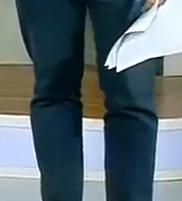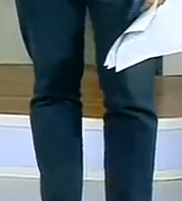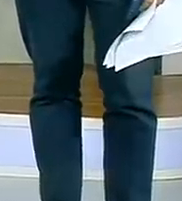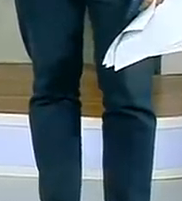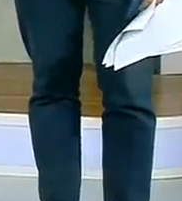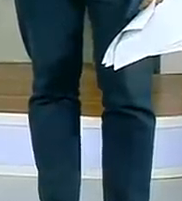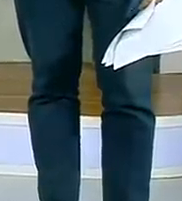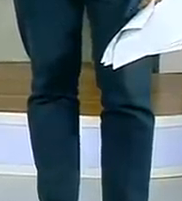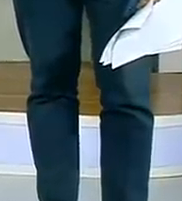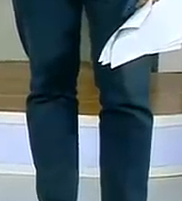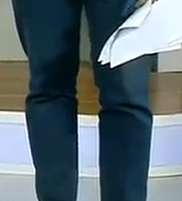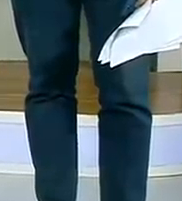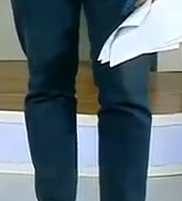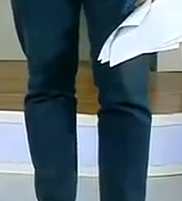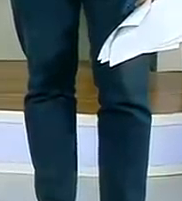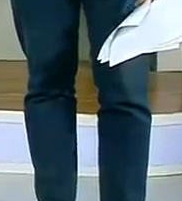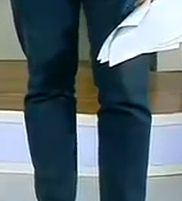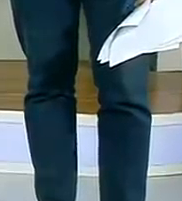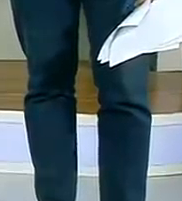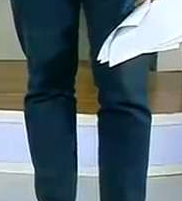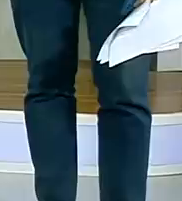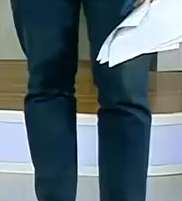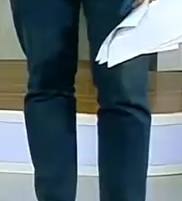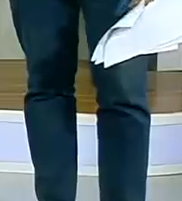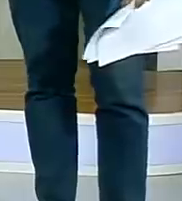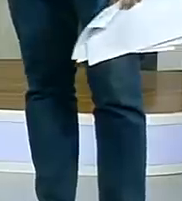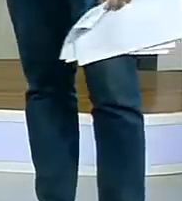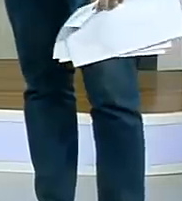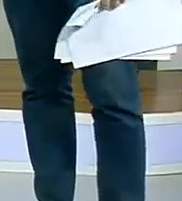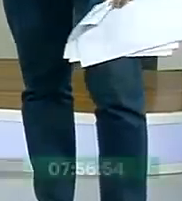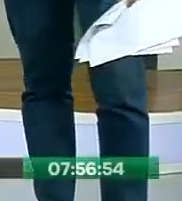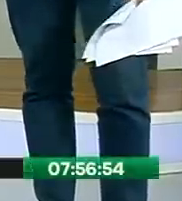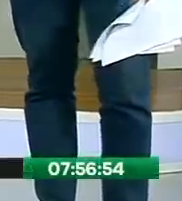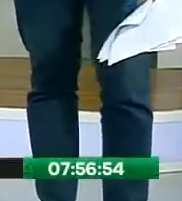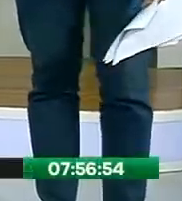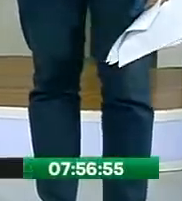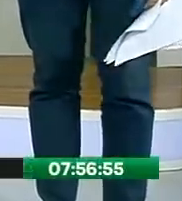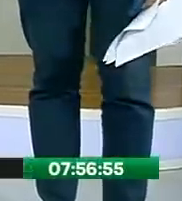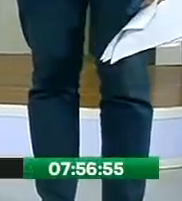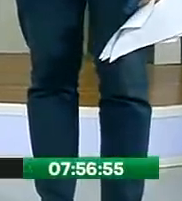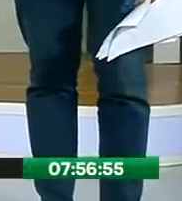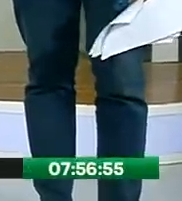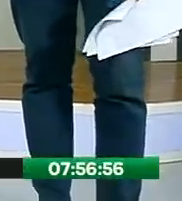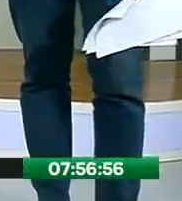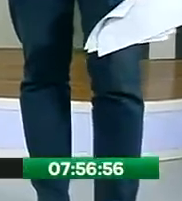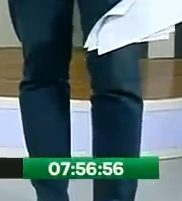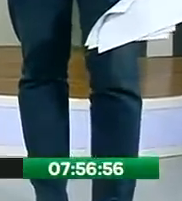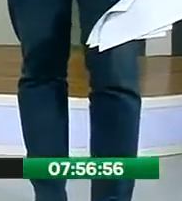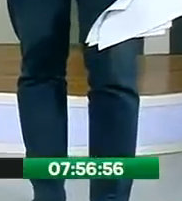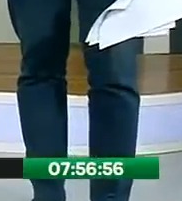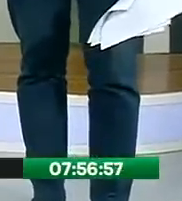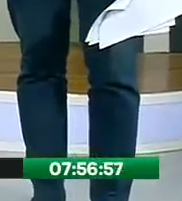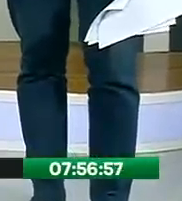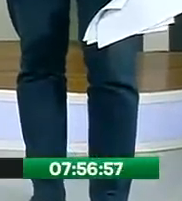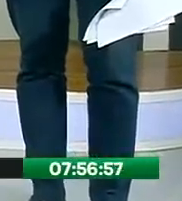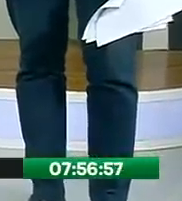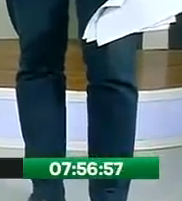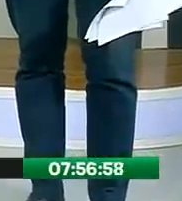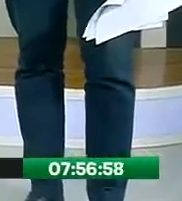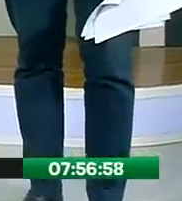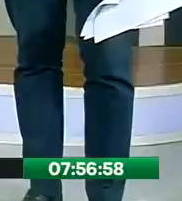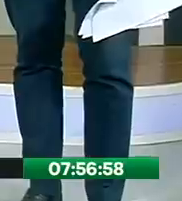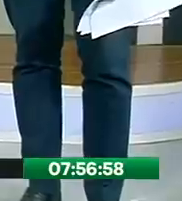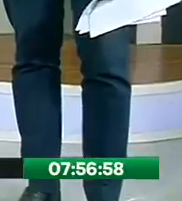la gentileza de aportarnos cada mañana, mi querido José Luis. Claro que sí, ahí están también los números que aparecen en pantallas para poder graficar, para